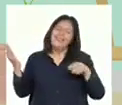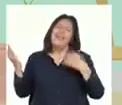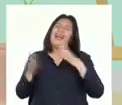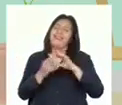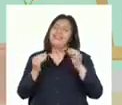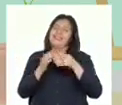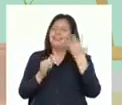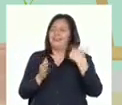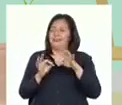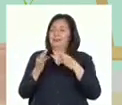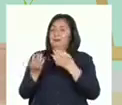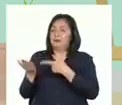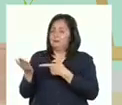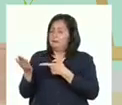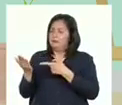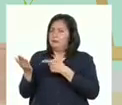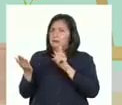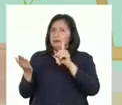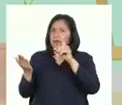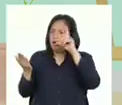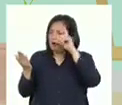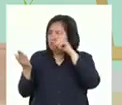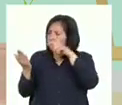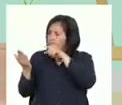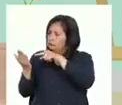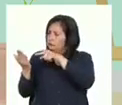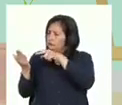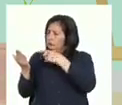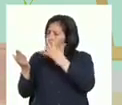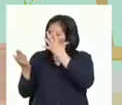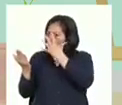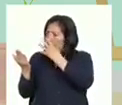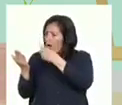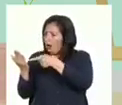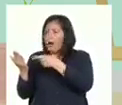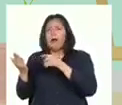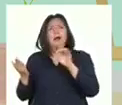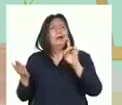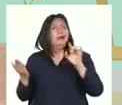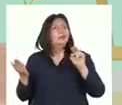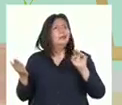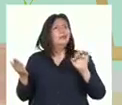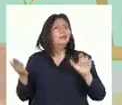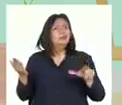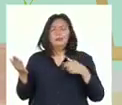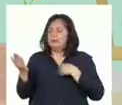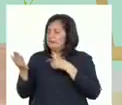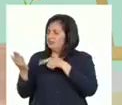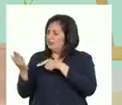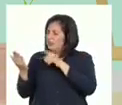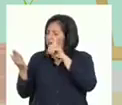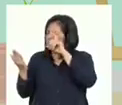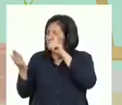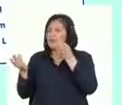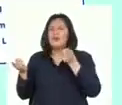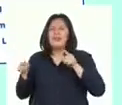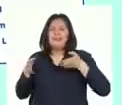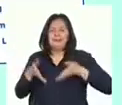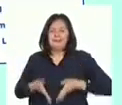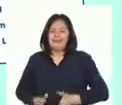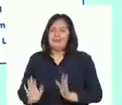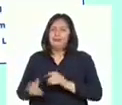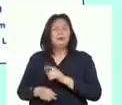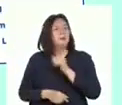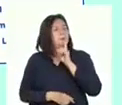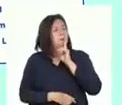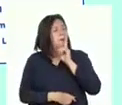pasado su familia. Pero una foto en especial ha llamado la atención de Daniel. Es la foto del día en que nació.